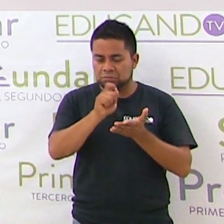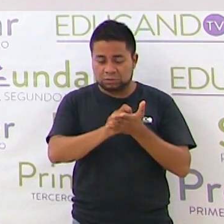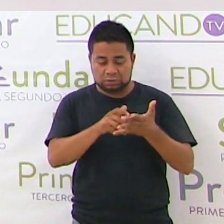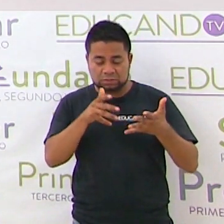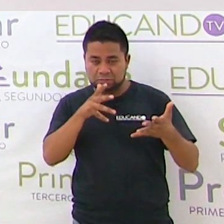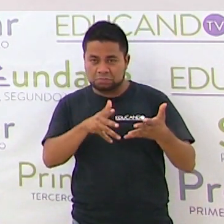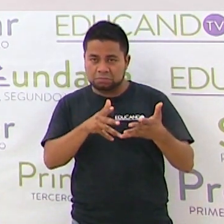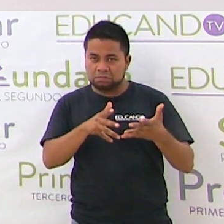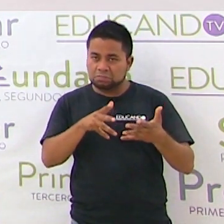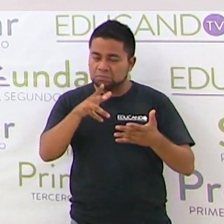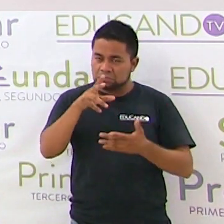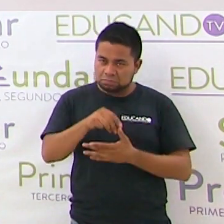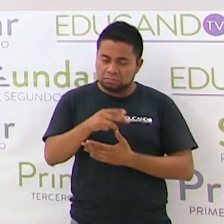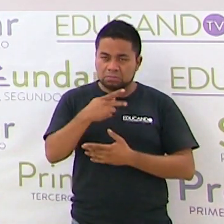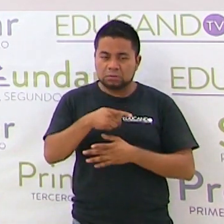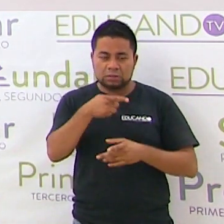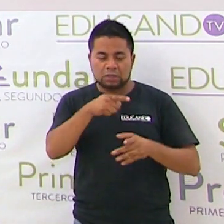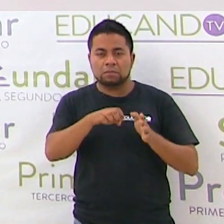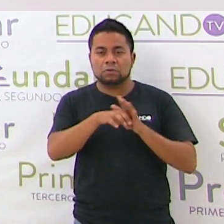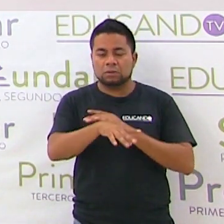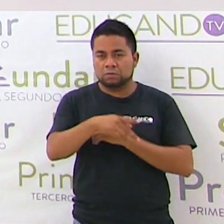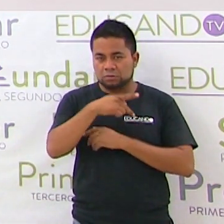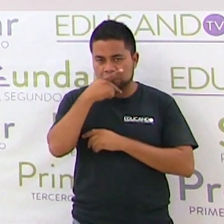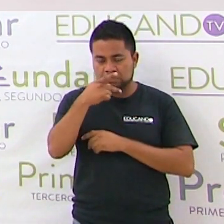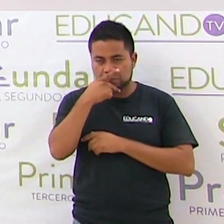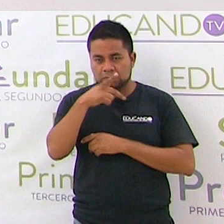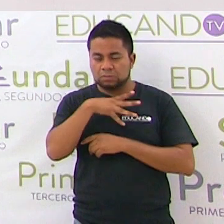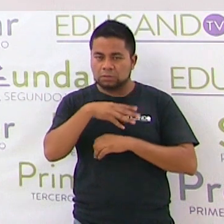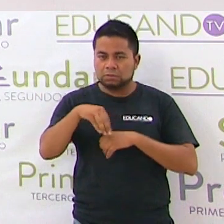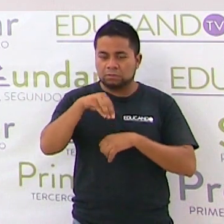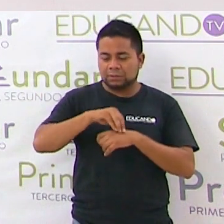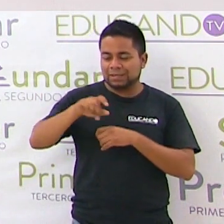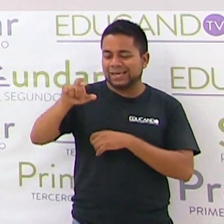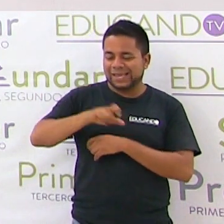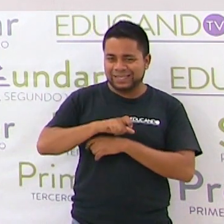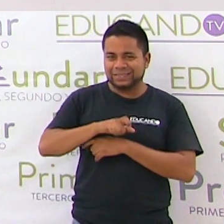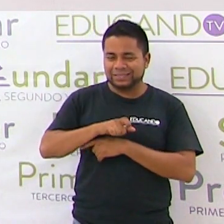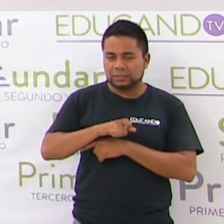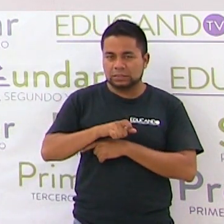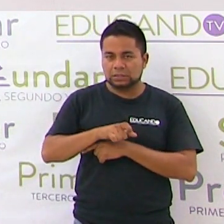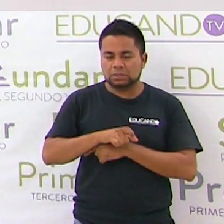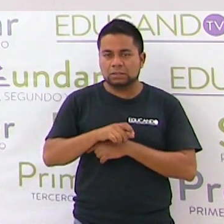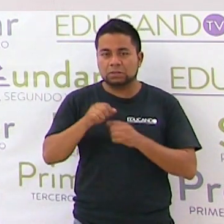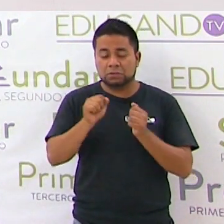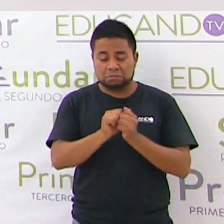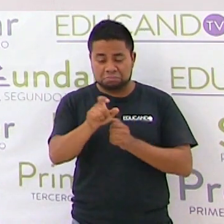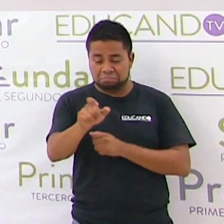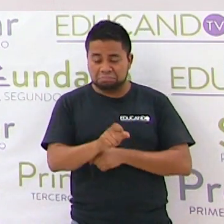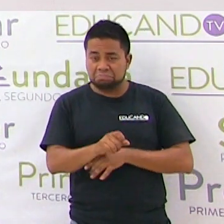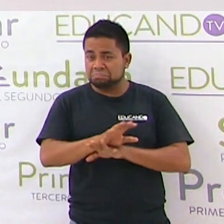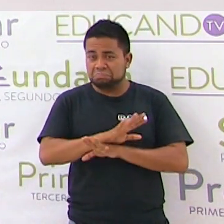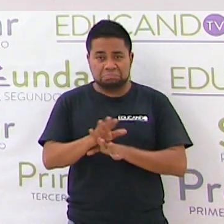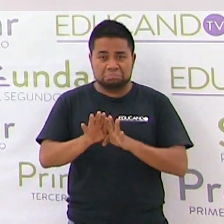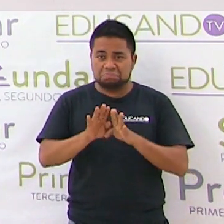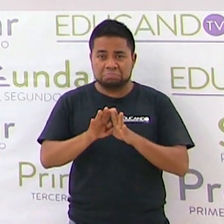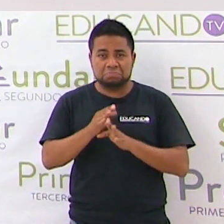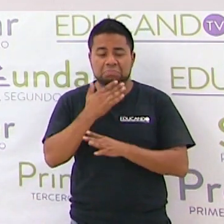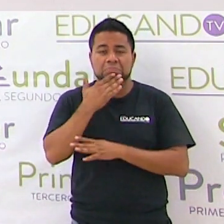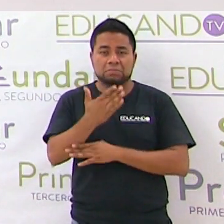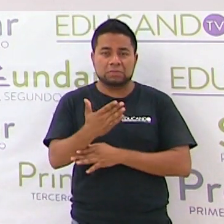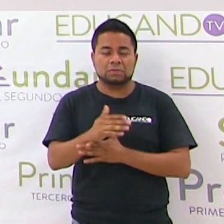manera. En este caso, este sonido lo representa la X. Entonces, con la X ya lo superamos.